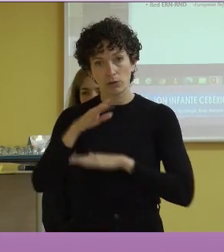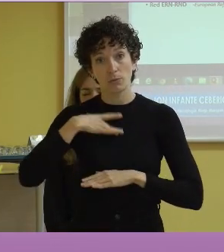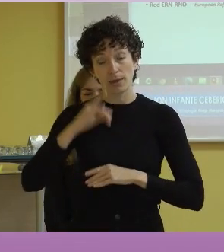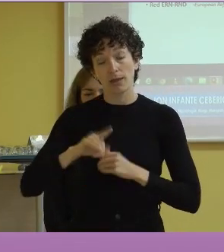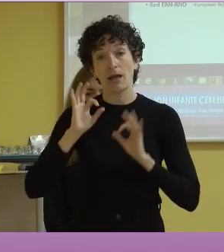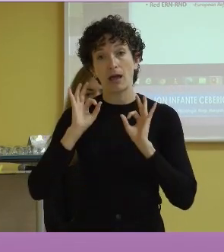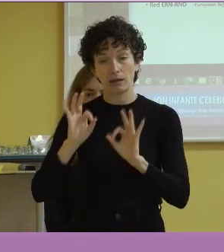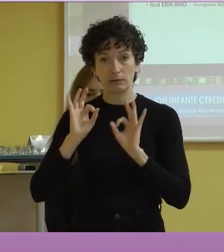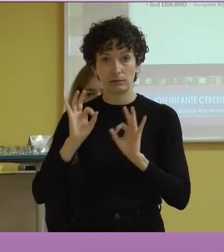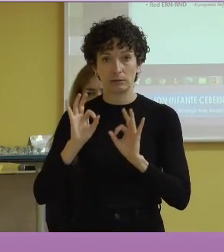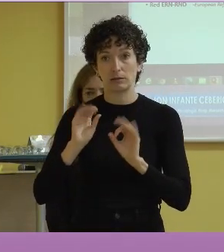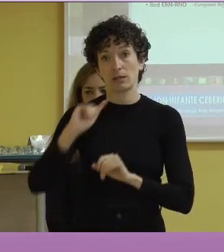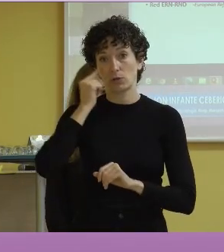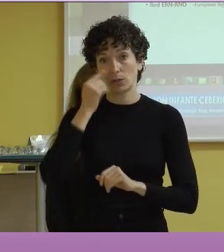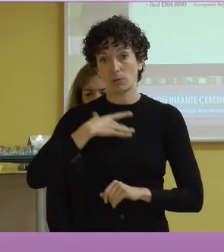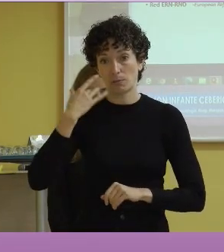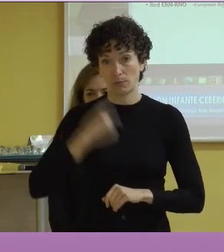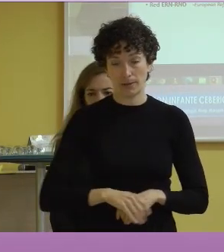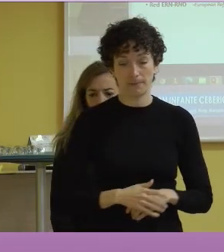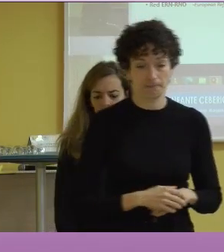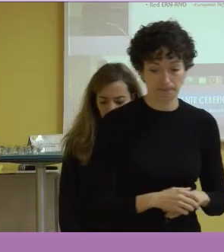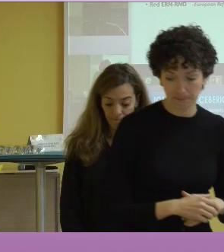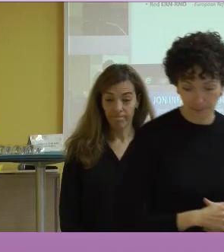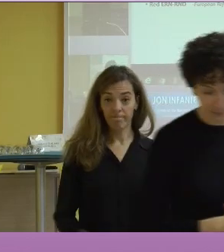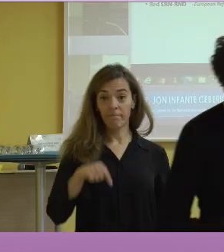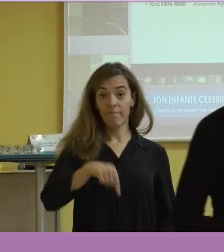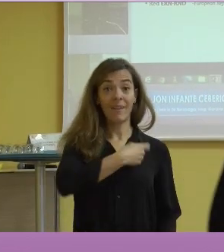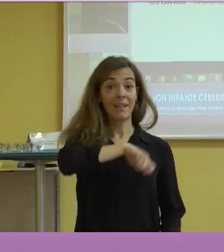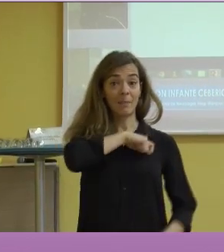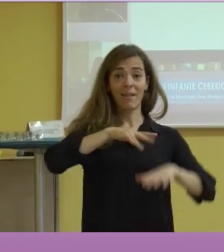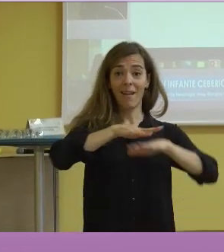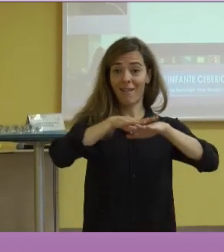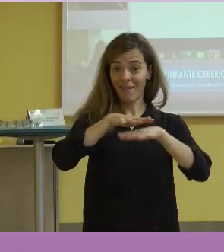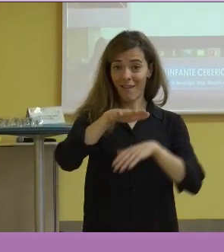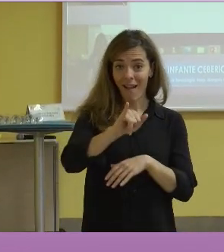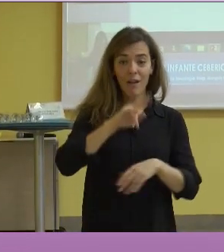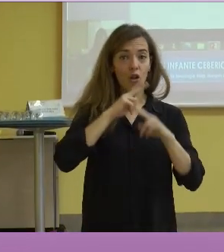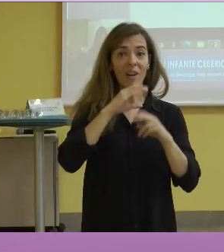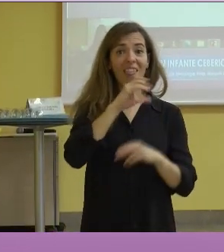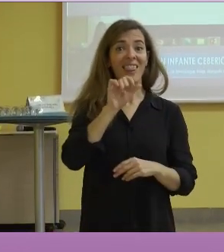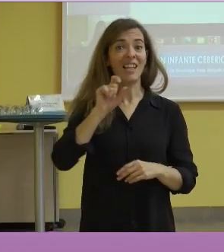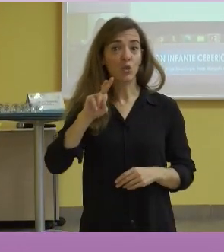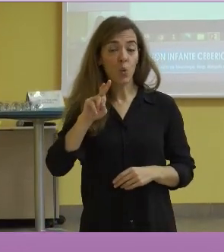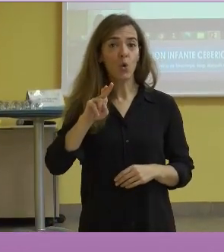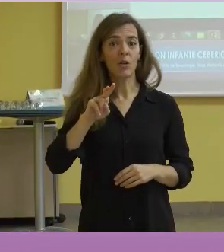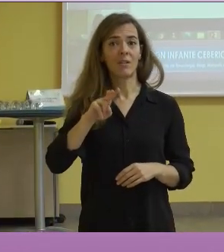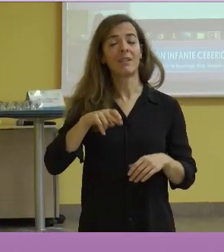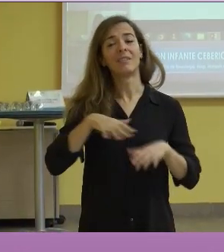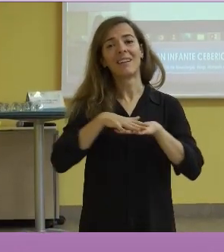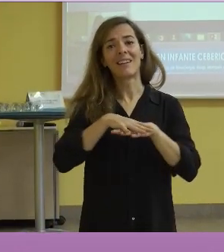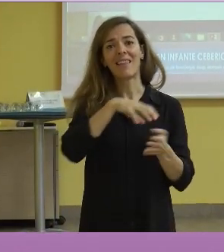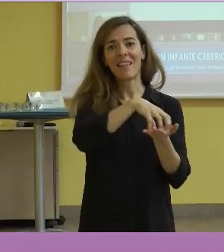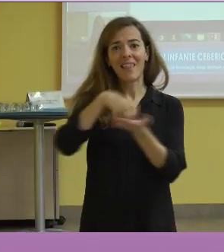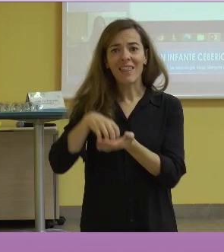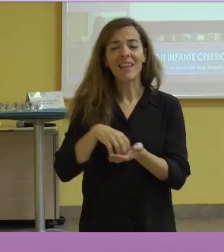para poder alcanzar estos diagnósticos. En España, ya sabéis, existe una red que se llama CESUR, que es la red de centros,